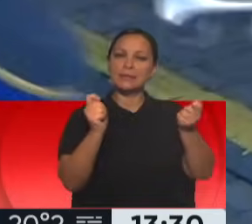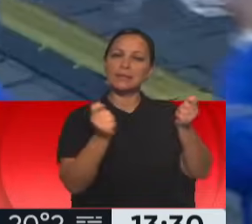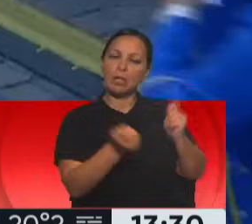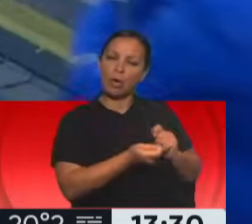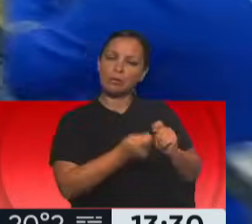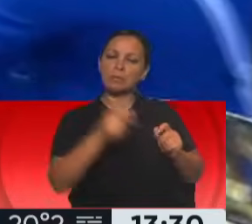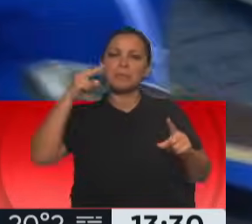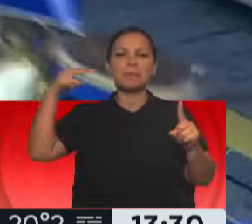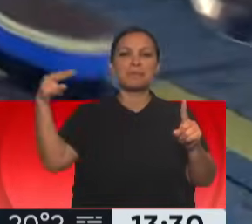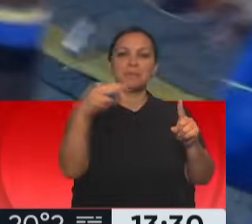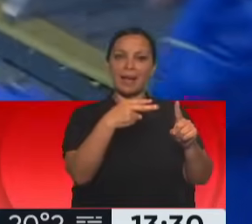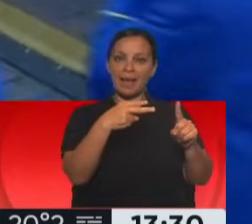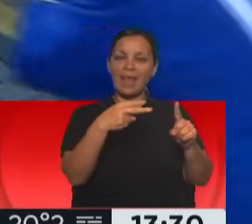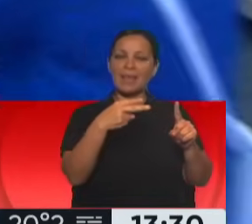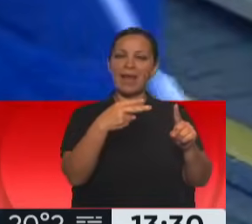un